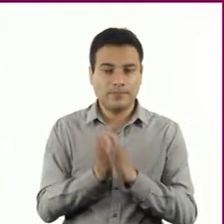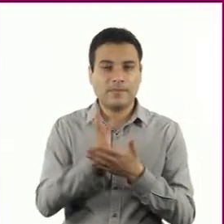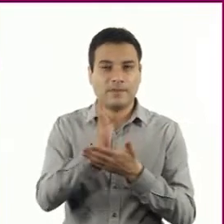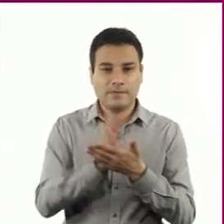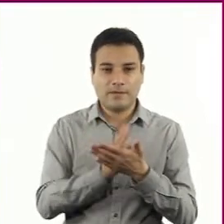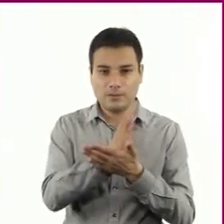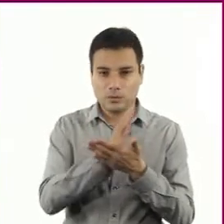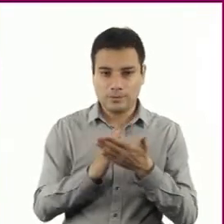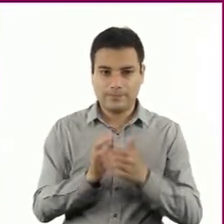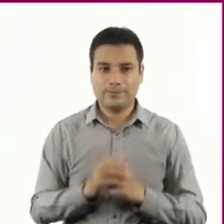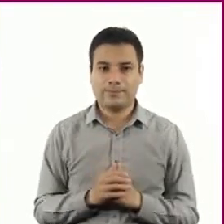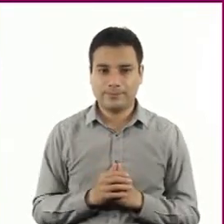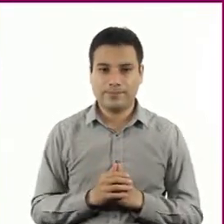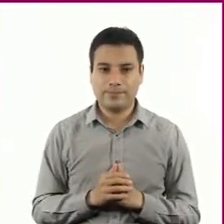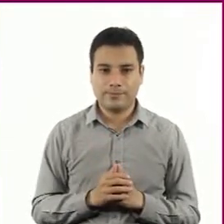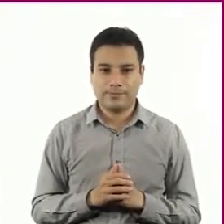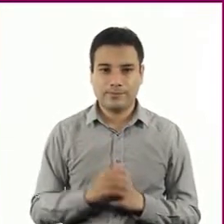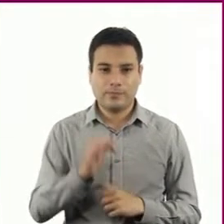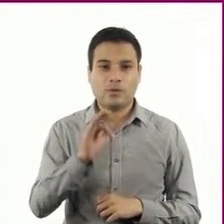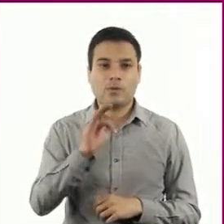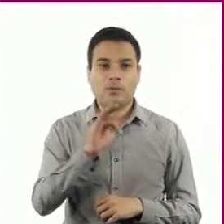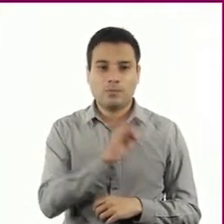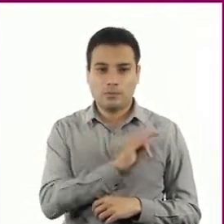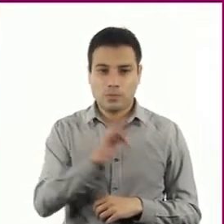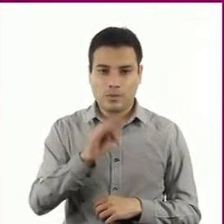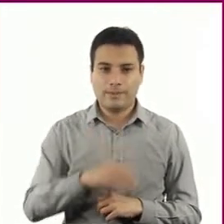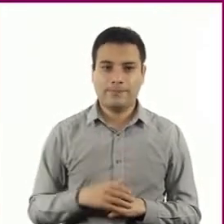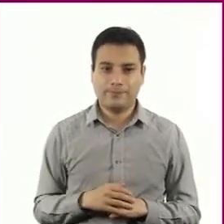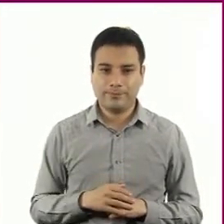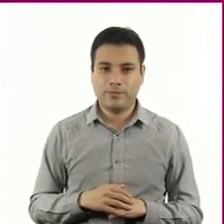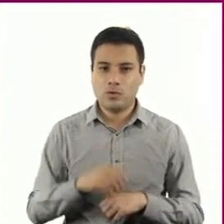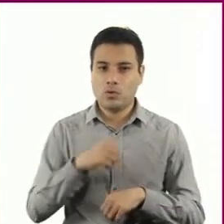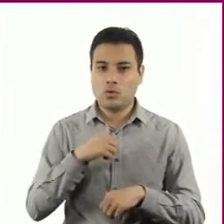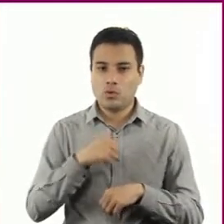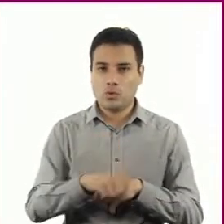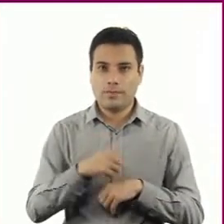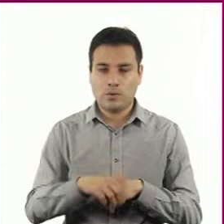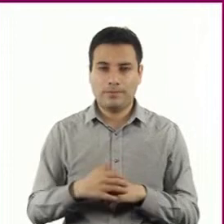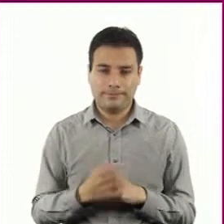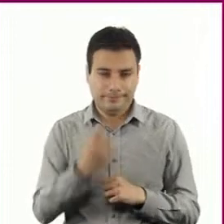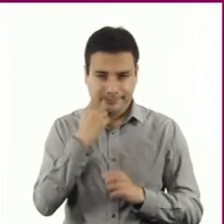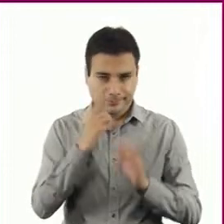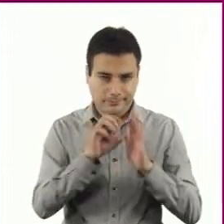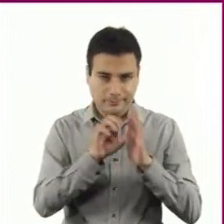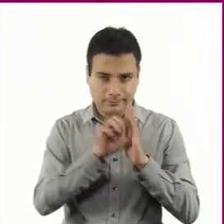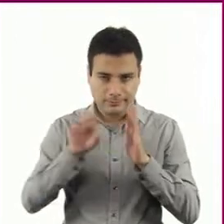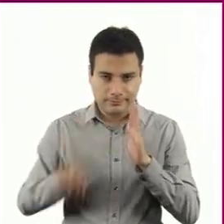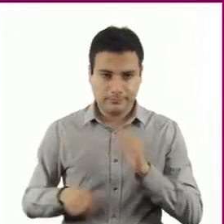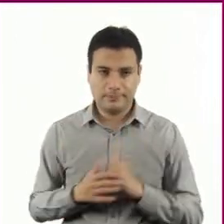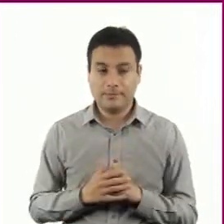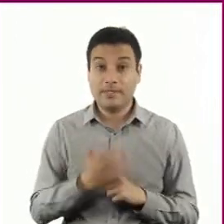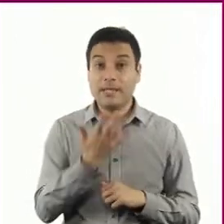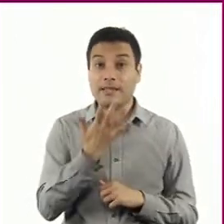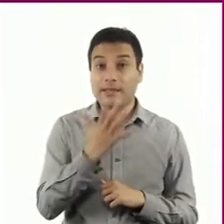y denominador igual a la misma base con el exponente positivo. Por ejemplo, 10 a la primera